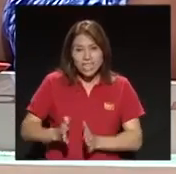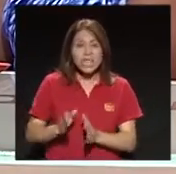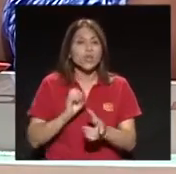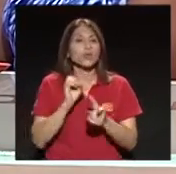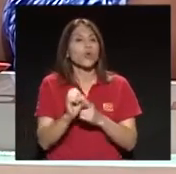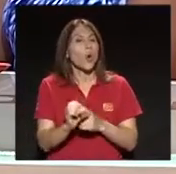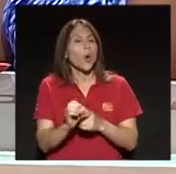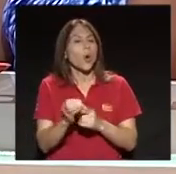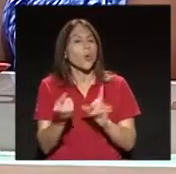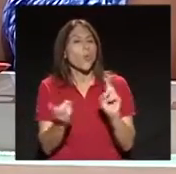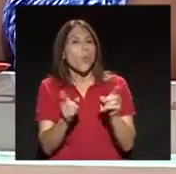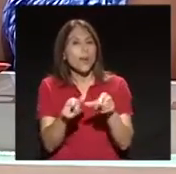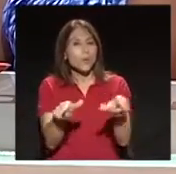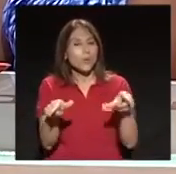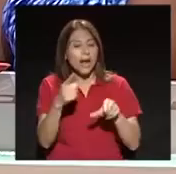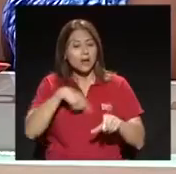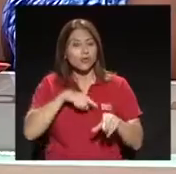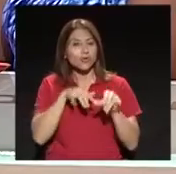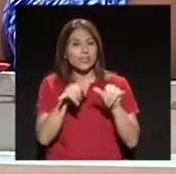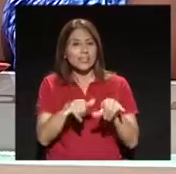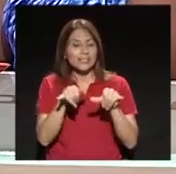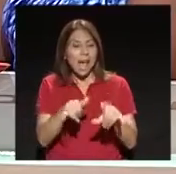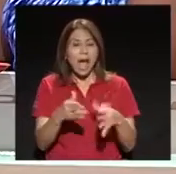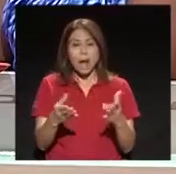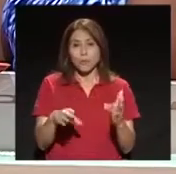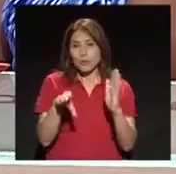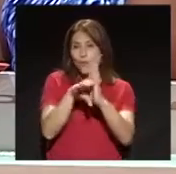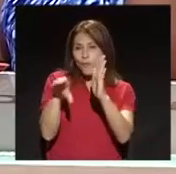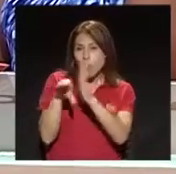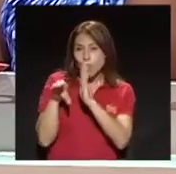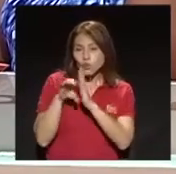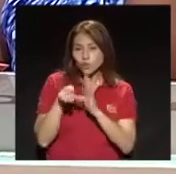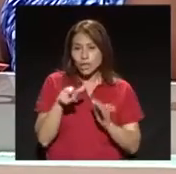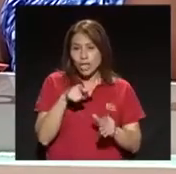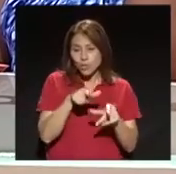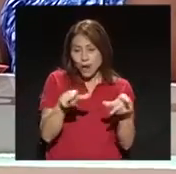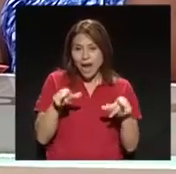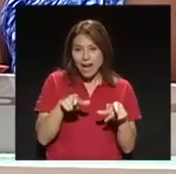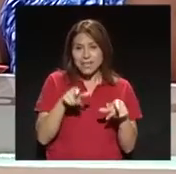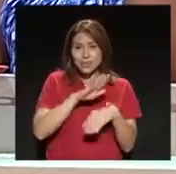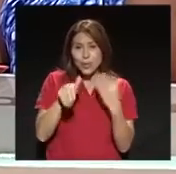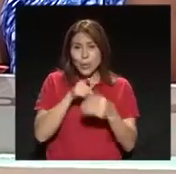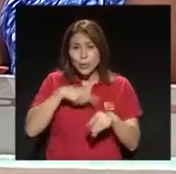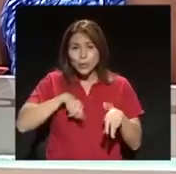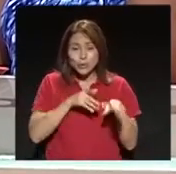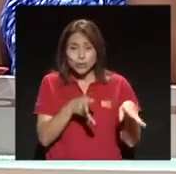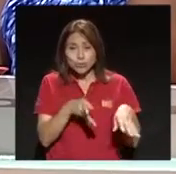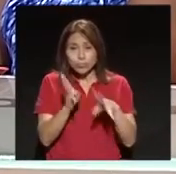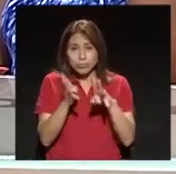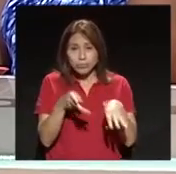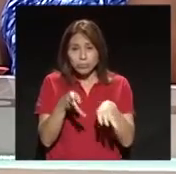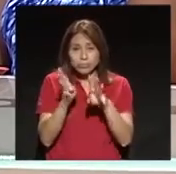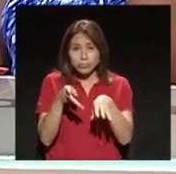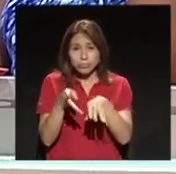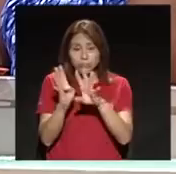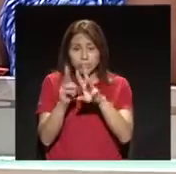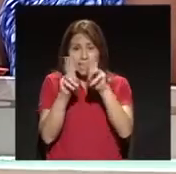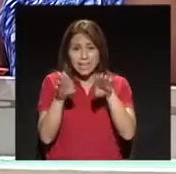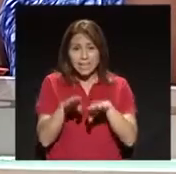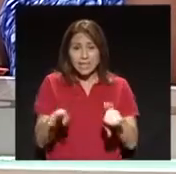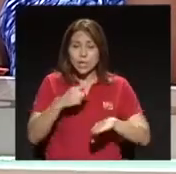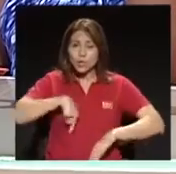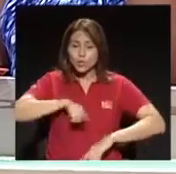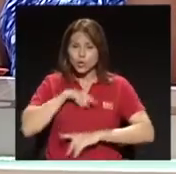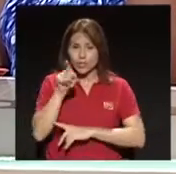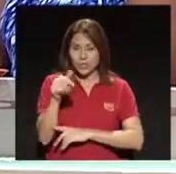donde estamos, las fotos donde estamos, las ideas que tenemos, ¿verdad? Tenemos que tener como muy claro qué pasa